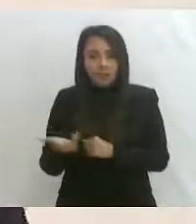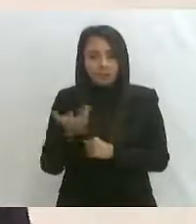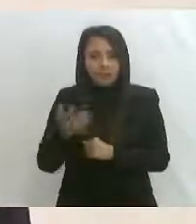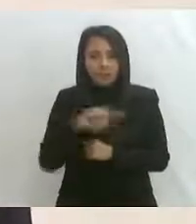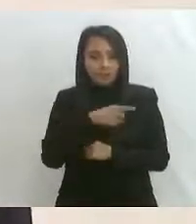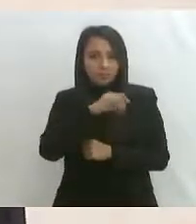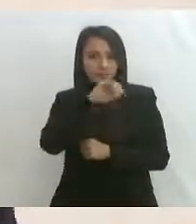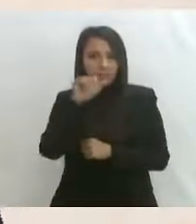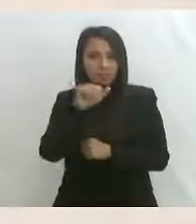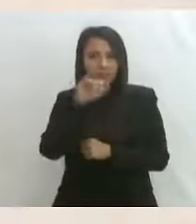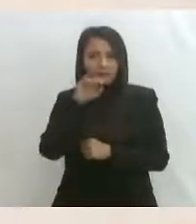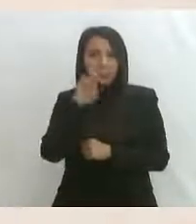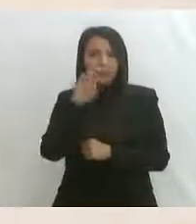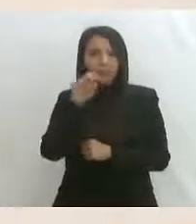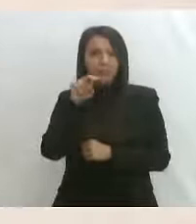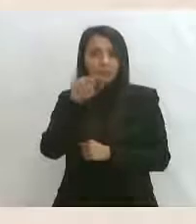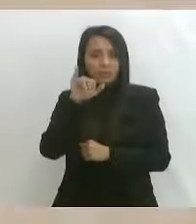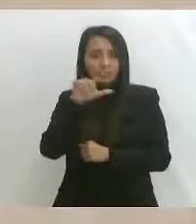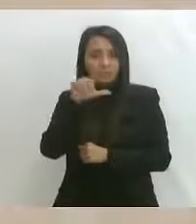Bonilla,